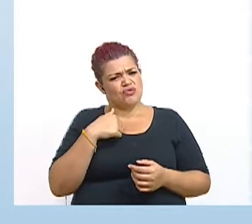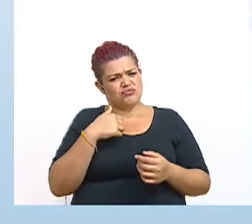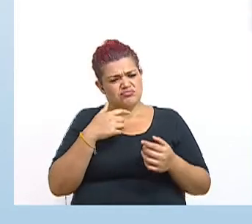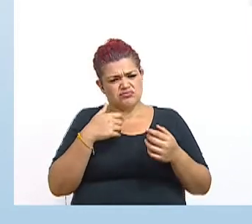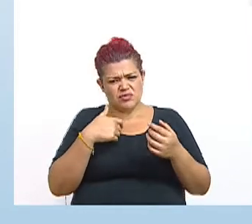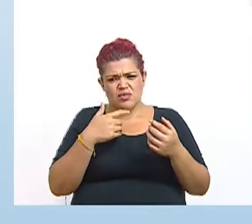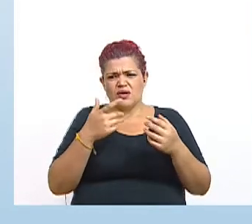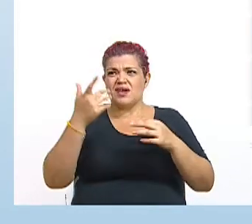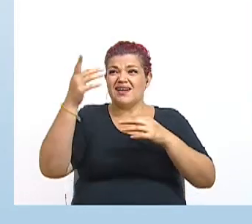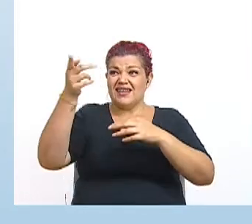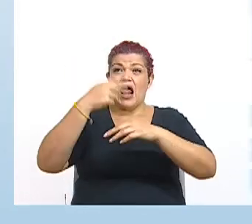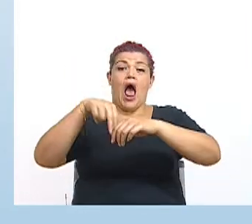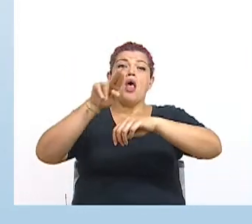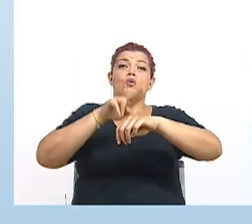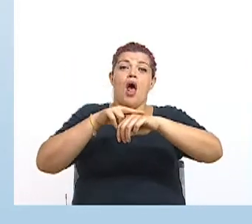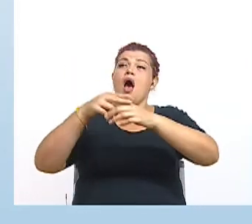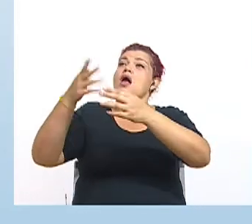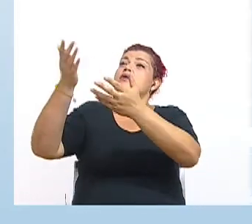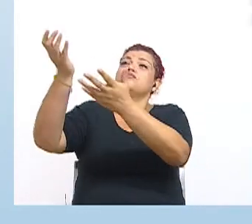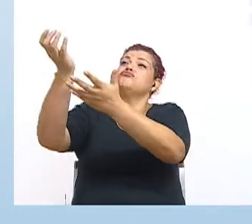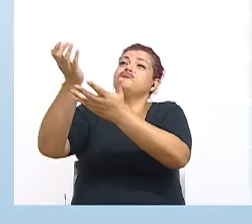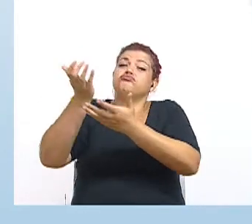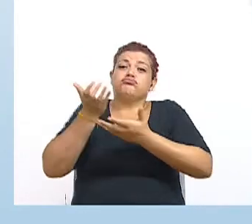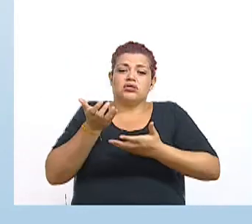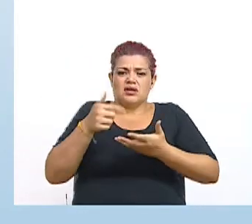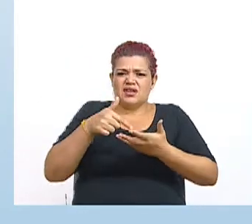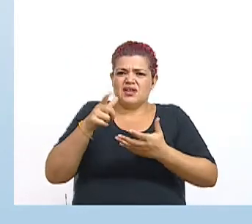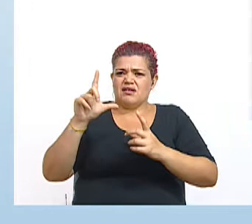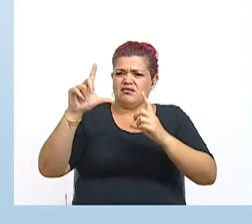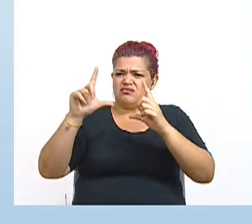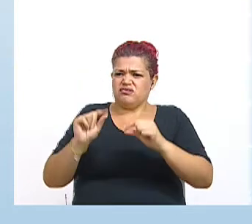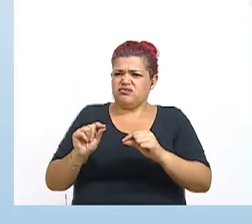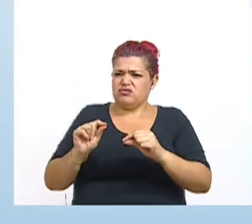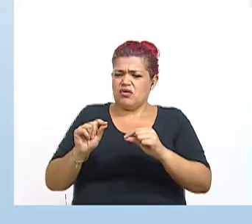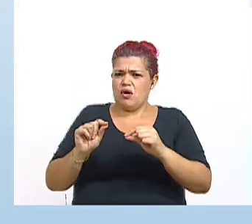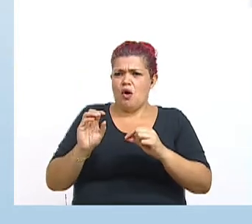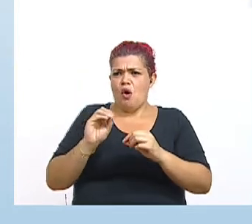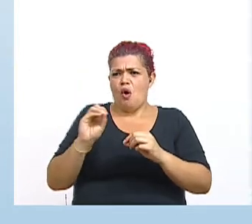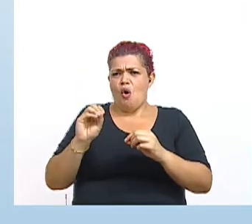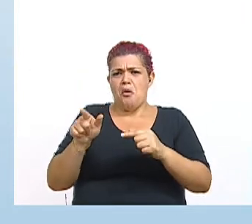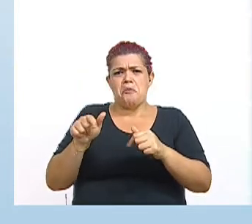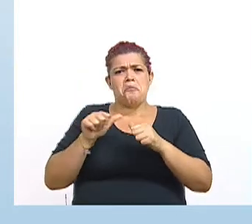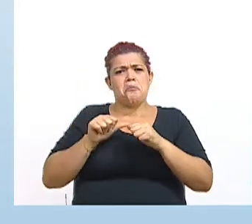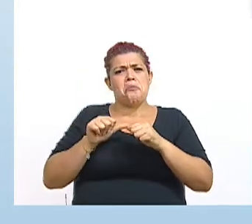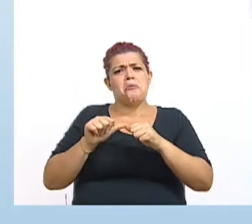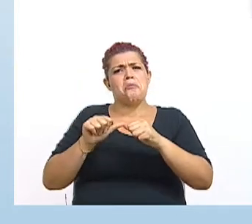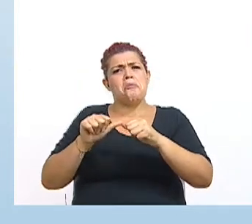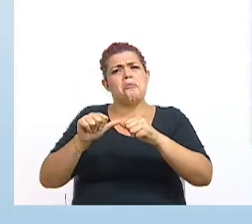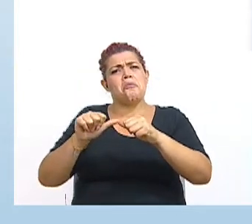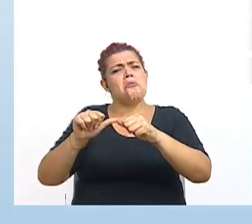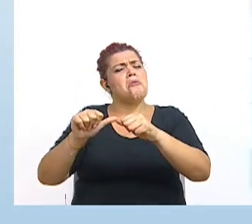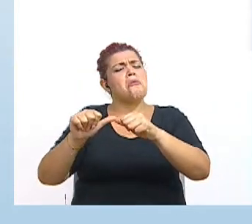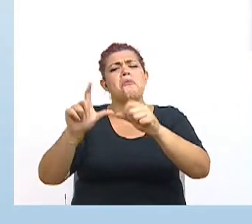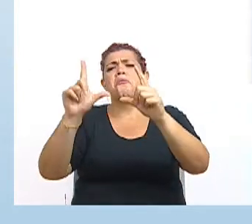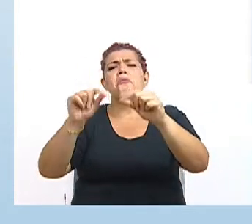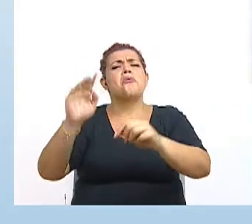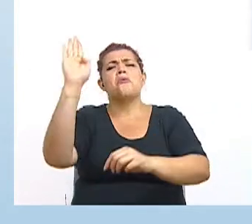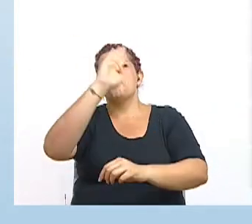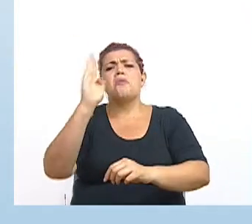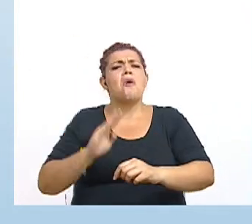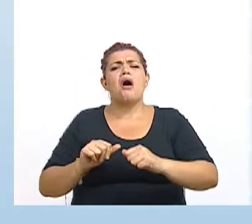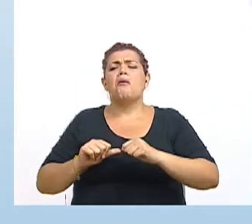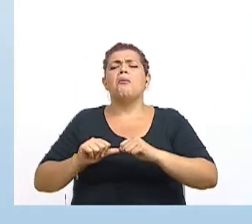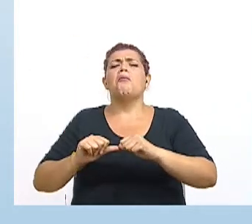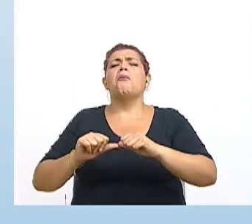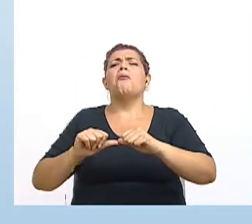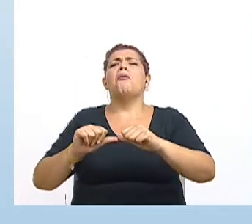renovables? ¿Serán inagotables? ¿Serán infinitos? ¿Podemos hablar de recursos que nunca se van a acabar?